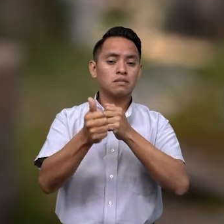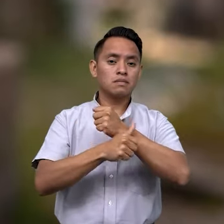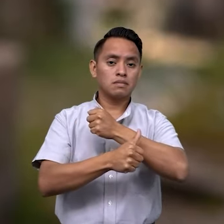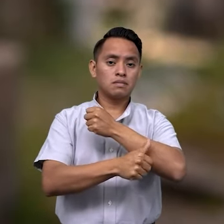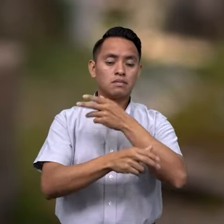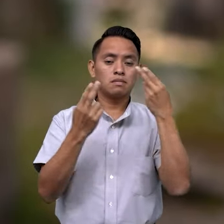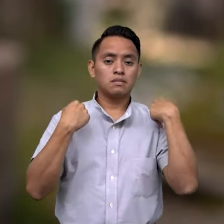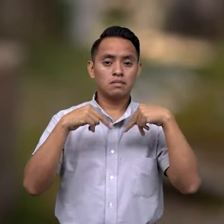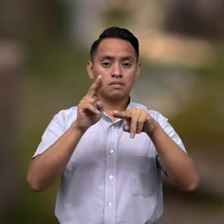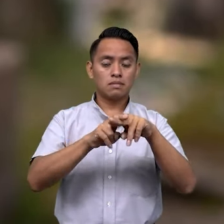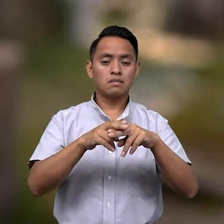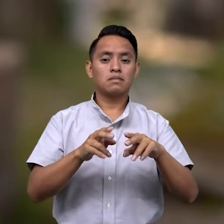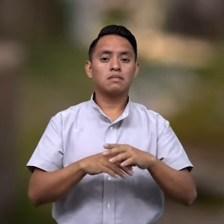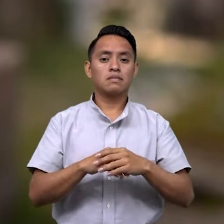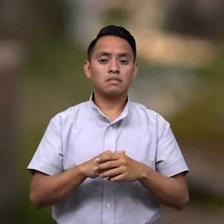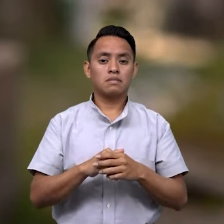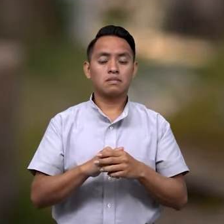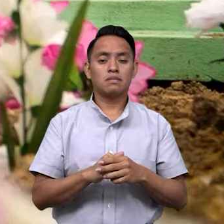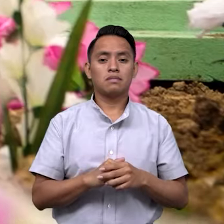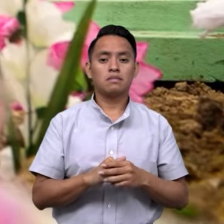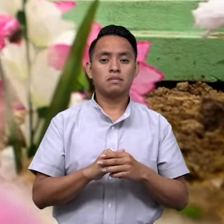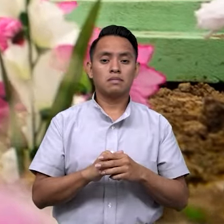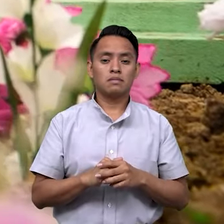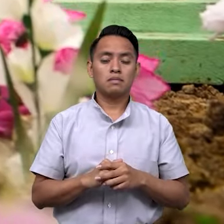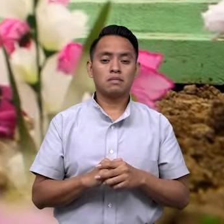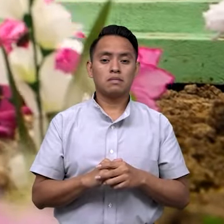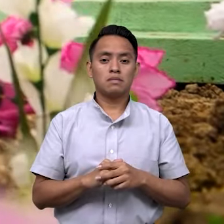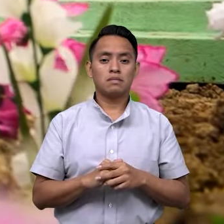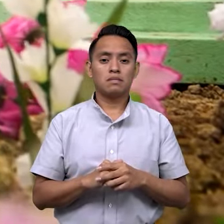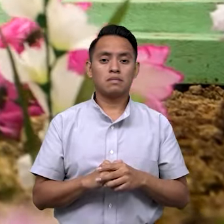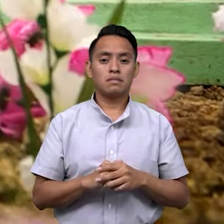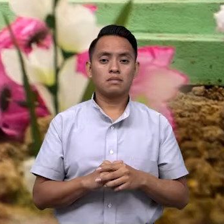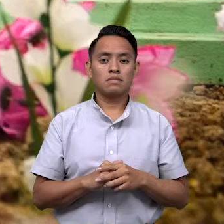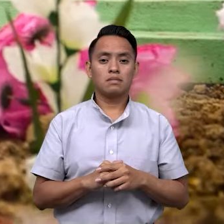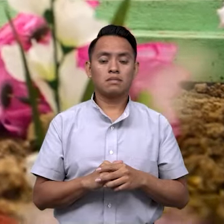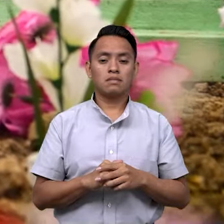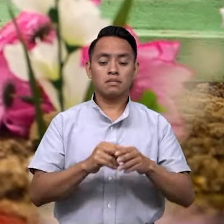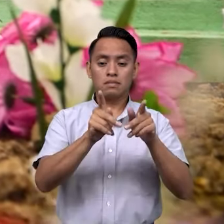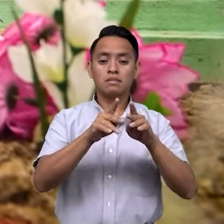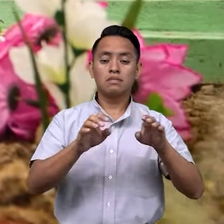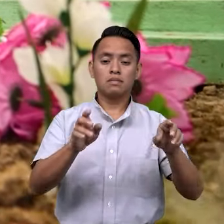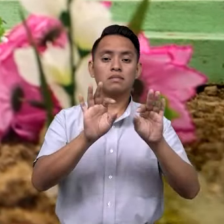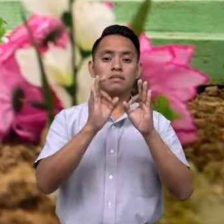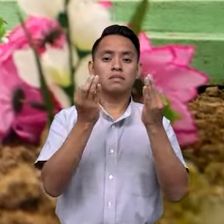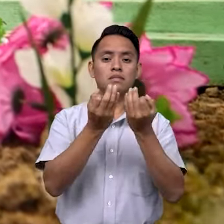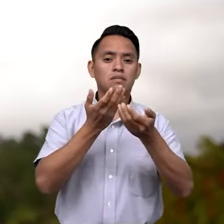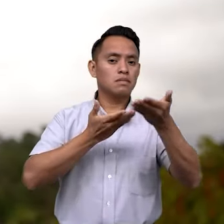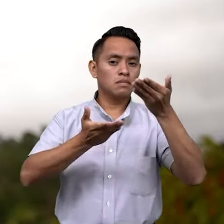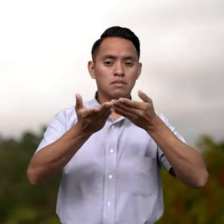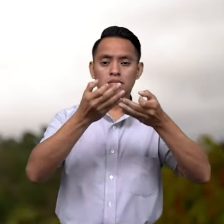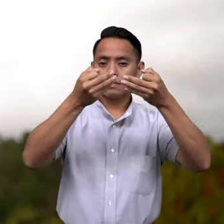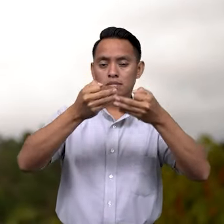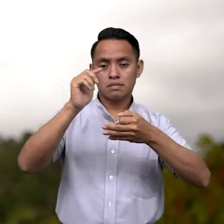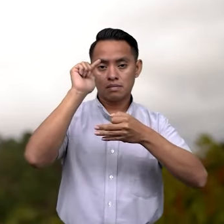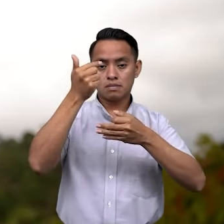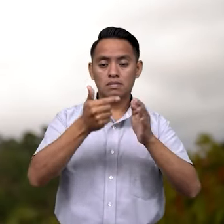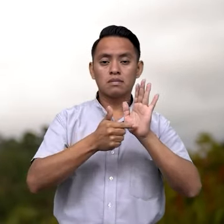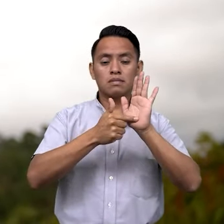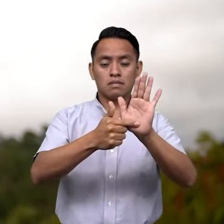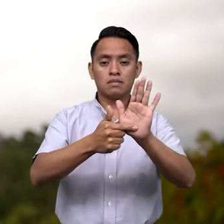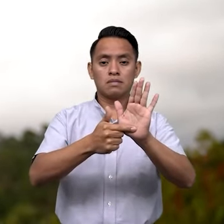y docentes a nivel de la comunidad. Lo que queremos nosotros es que satisfacción familiar y que tengan la confianza en el buen gobierno. Por ejemplo, nosotros